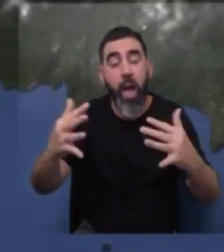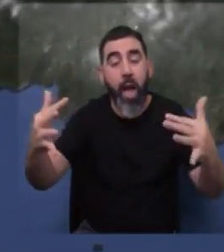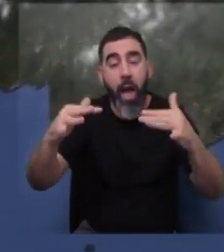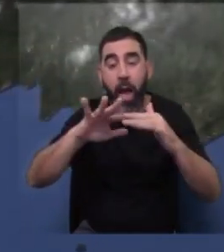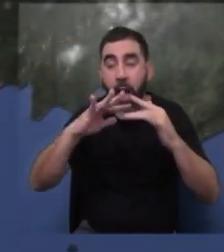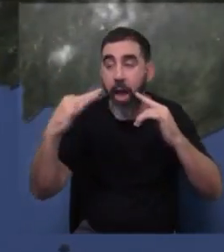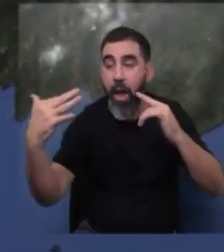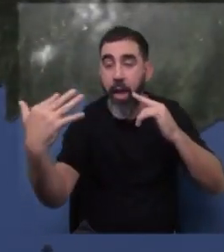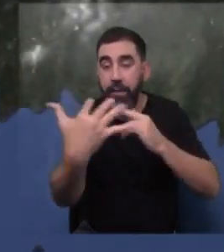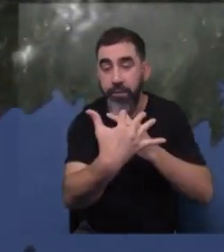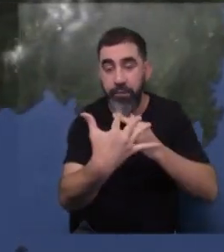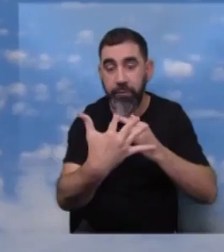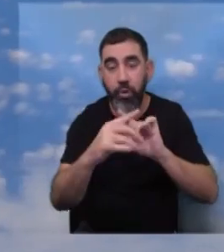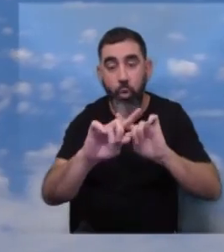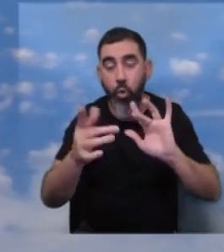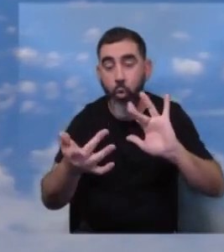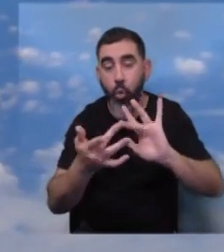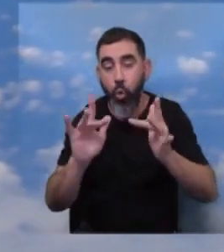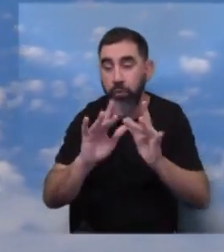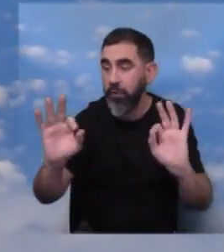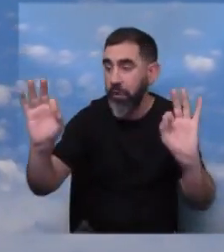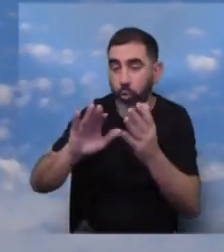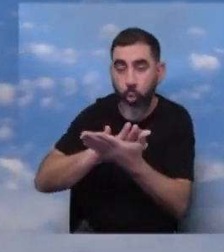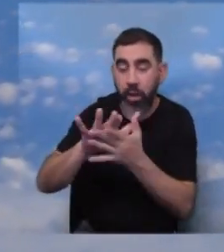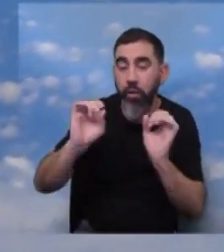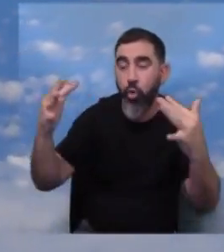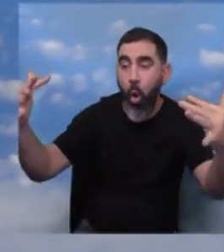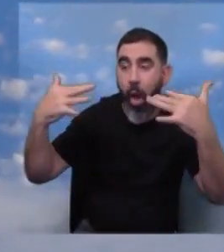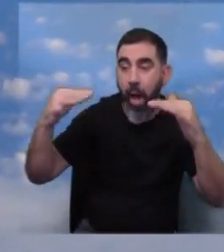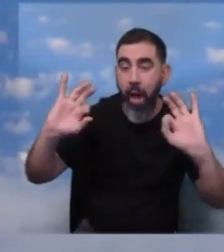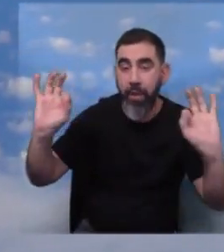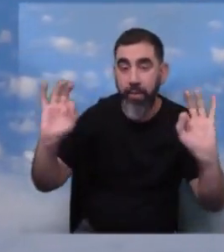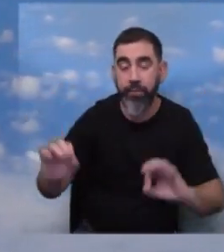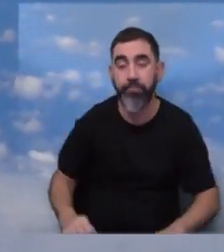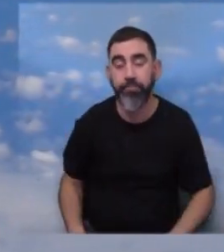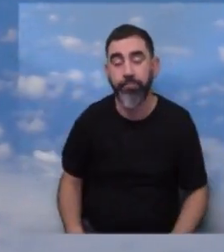rodea. Él no está en contacto con ninguna otra cosa más allá de las partículas de aire que